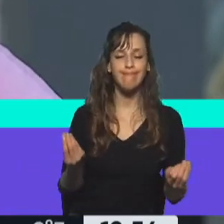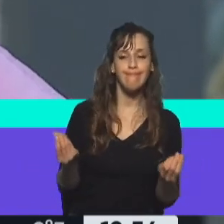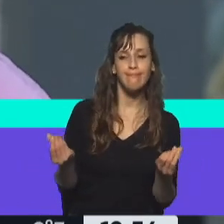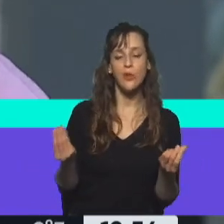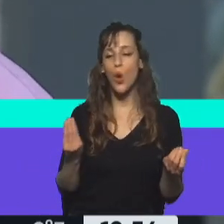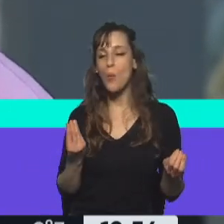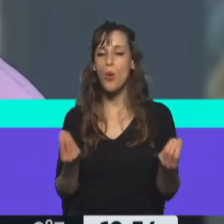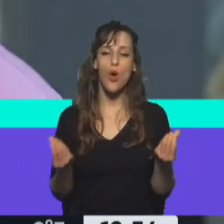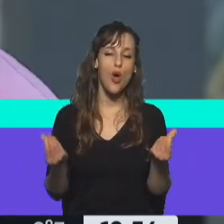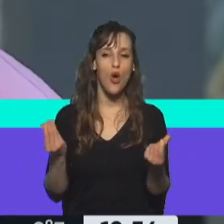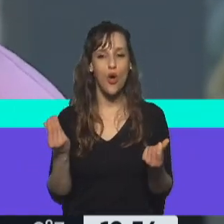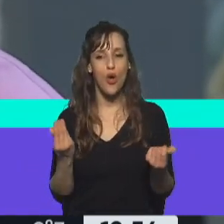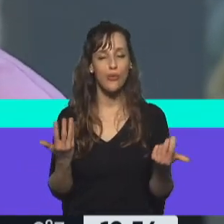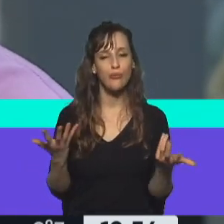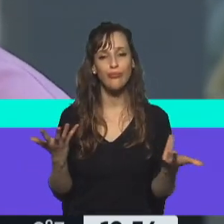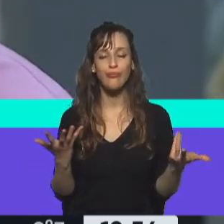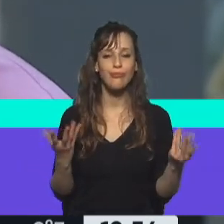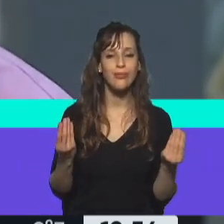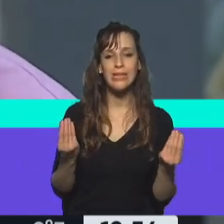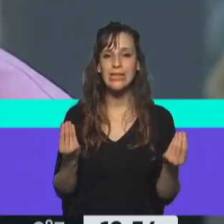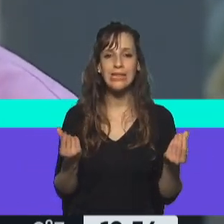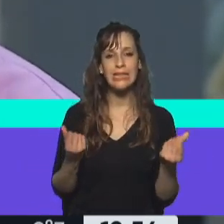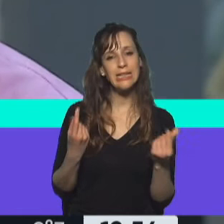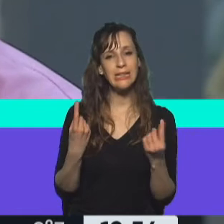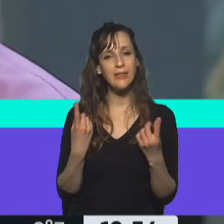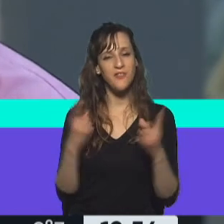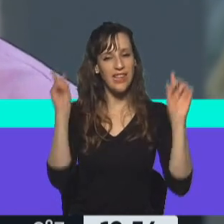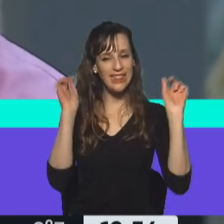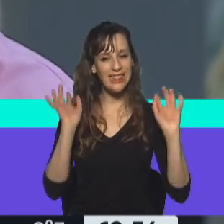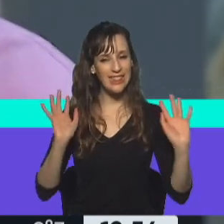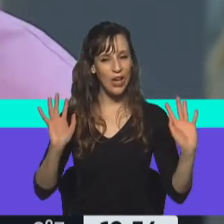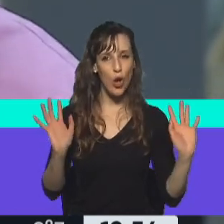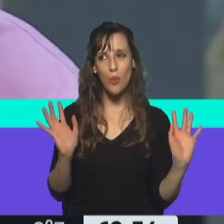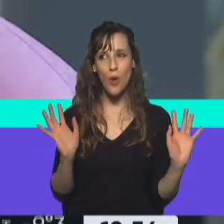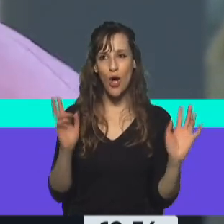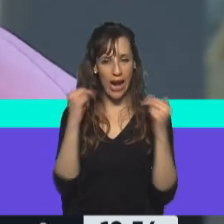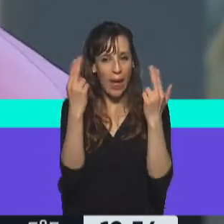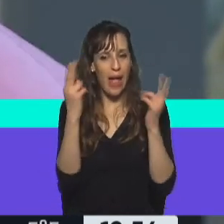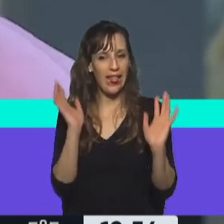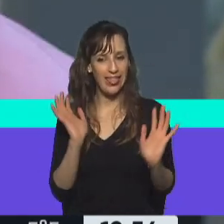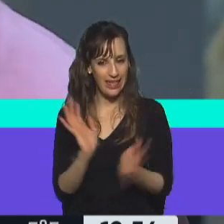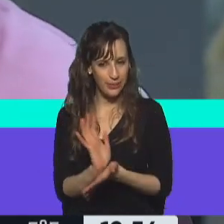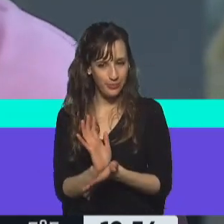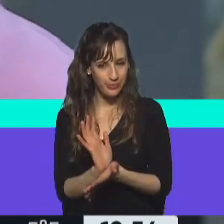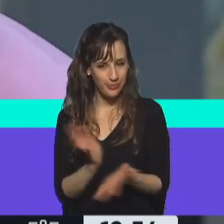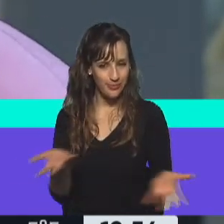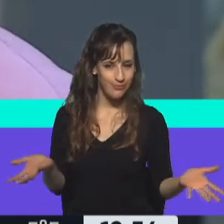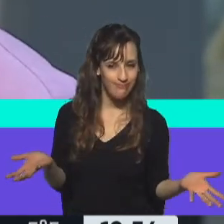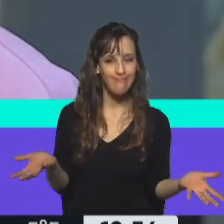medio como fuera de las leyes, no sé, lo diría una cosa así, como medio fuera de lo